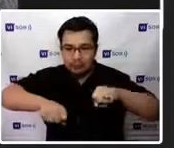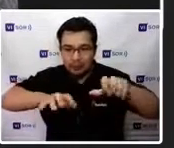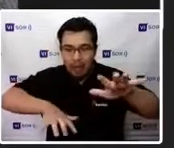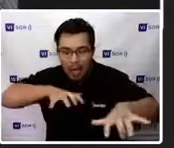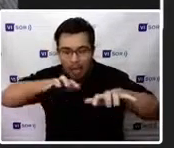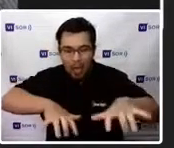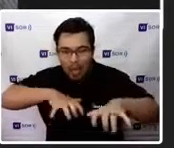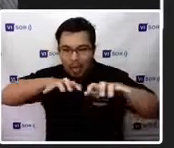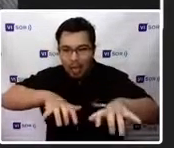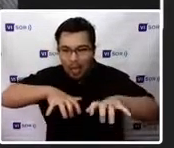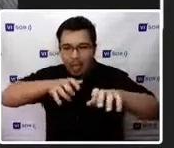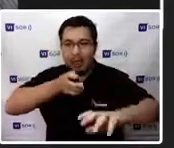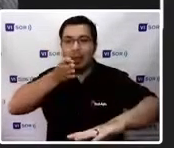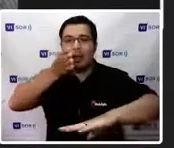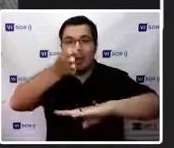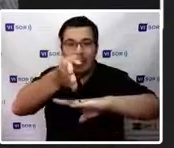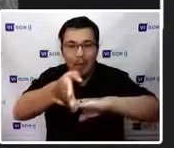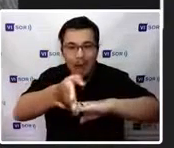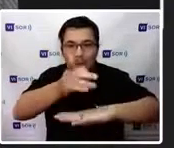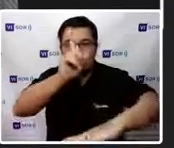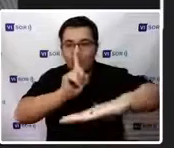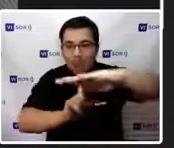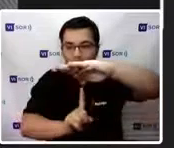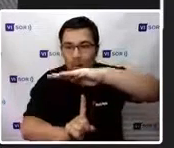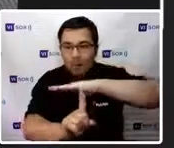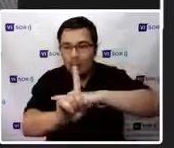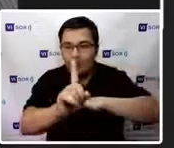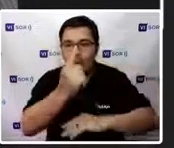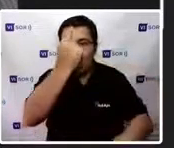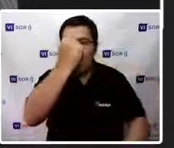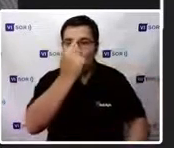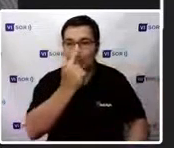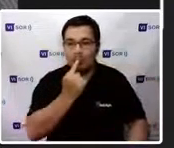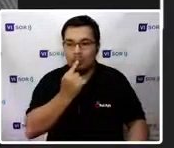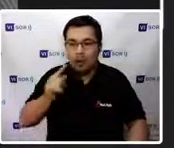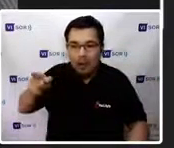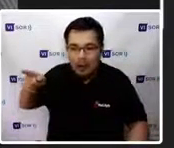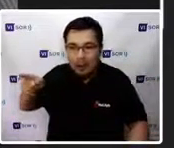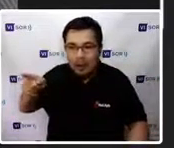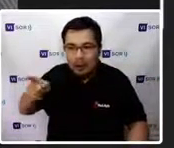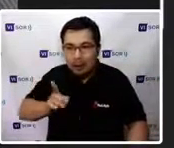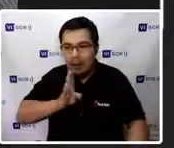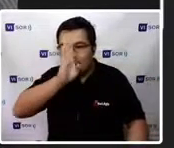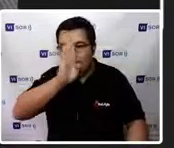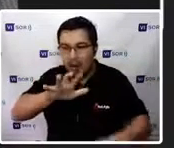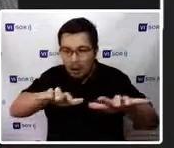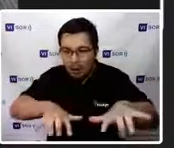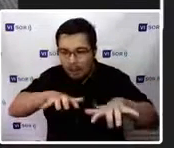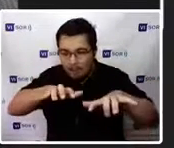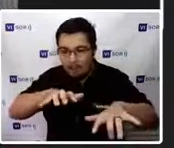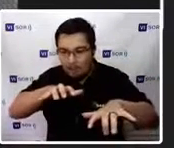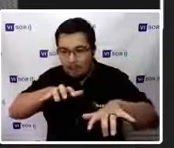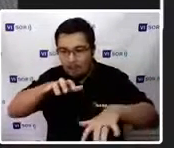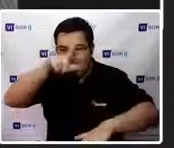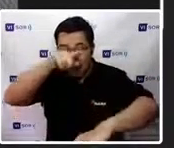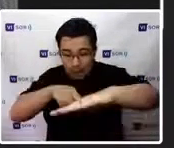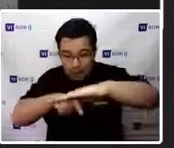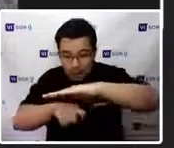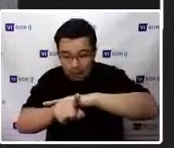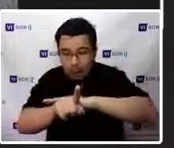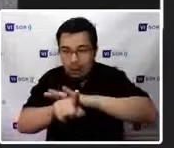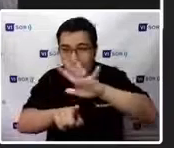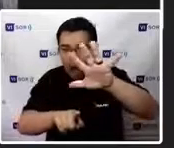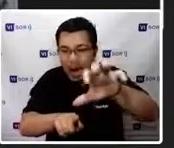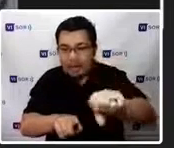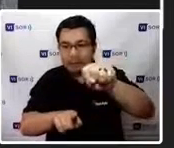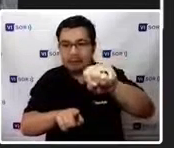nos diéramos cuenta, este perro entró y agarró un zorro que estaba, Sí, era como,